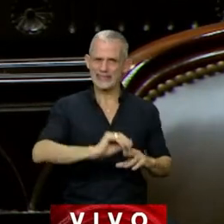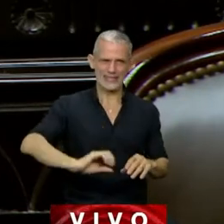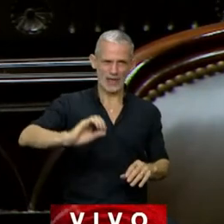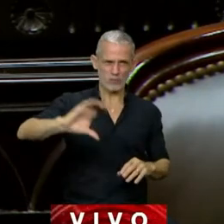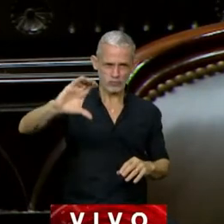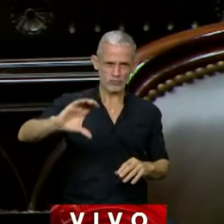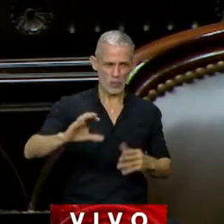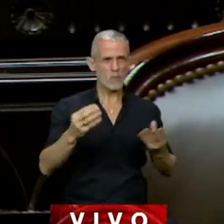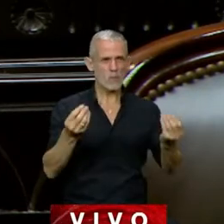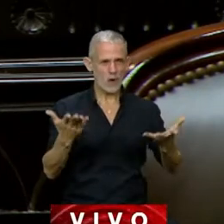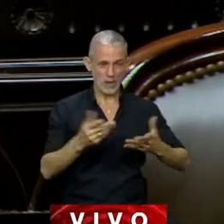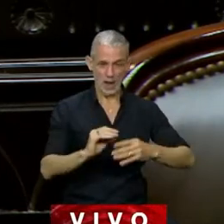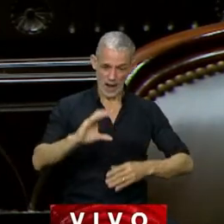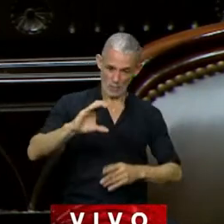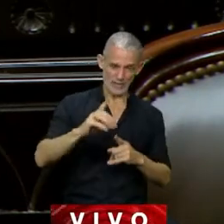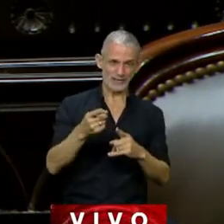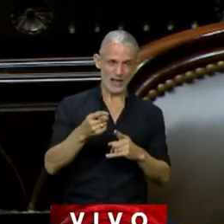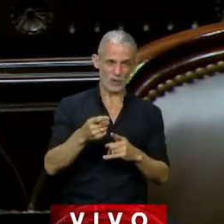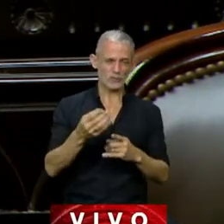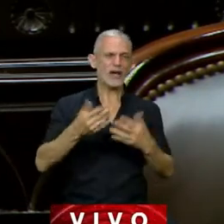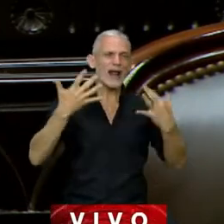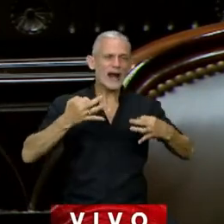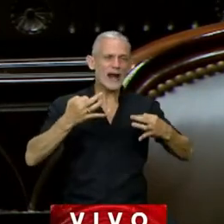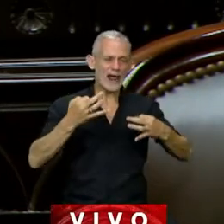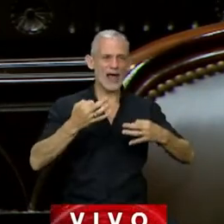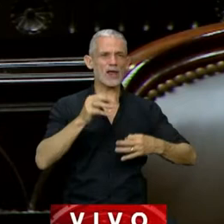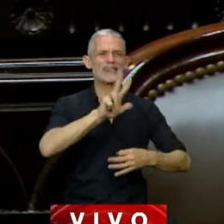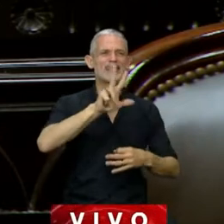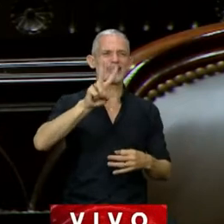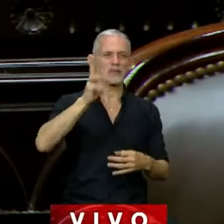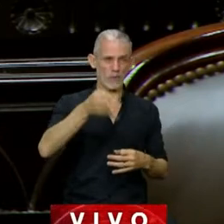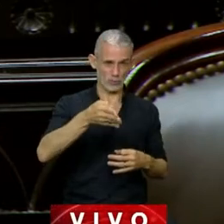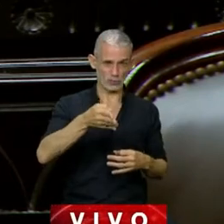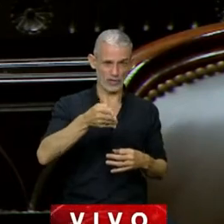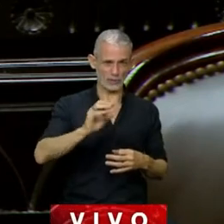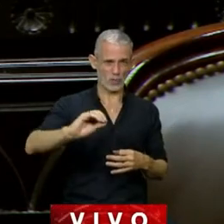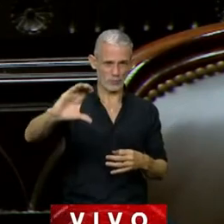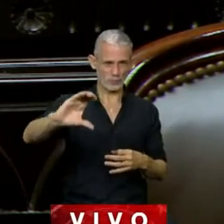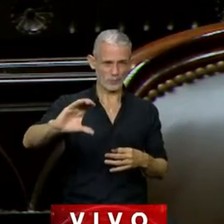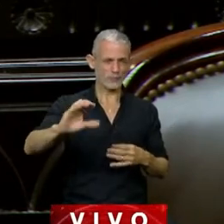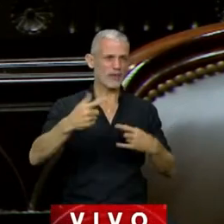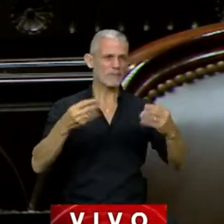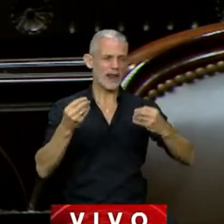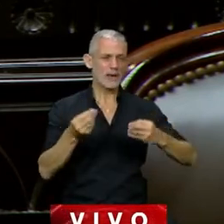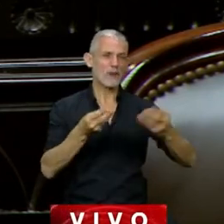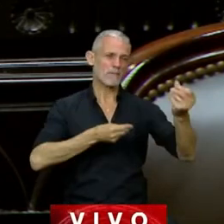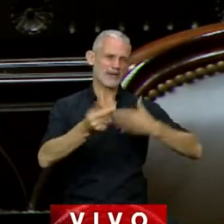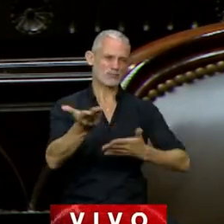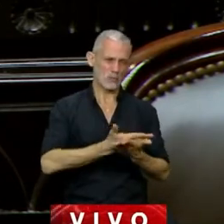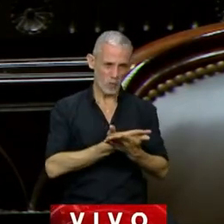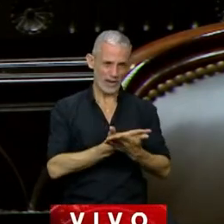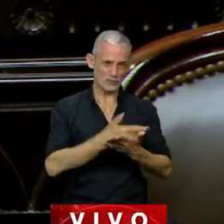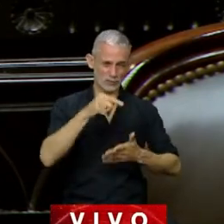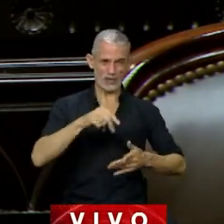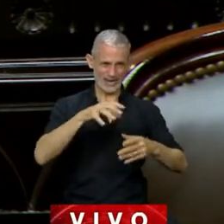qué cuantitativo? Porque aumentamos en términos reales un 32% el presupuesto